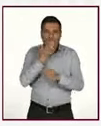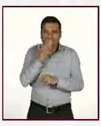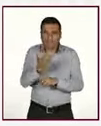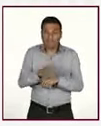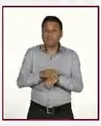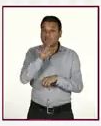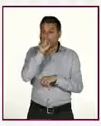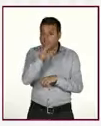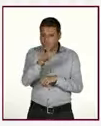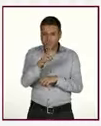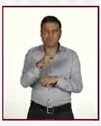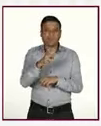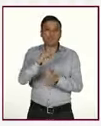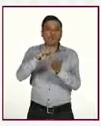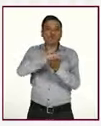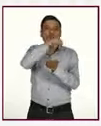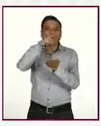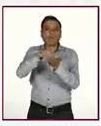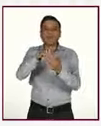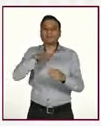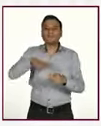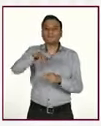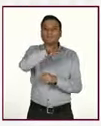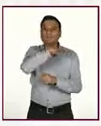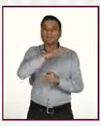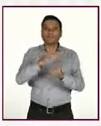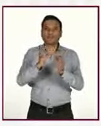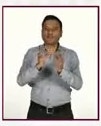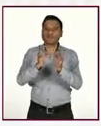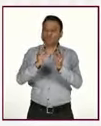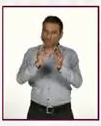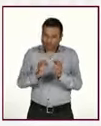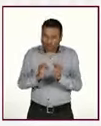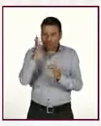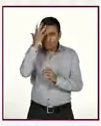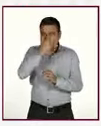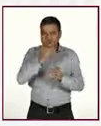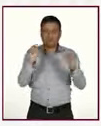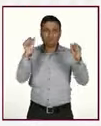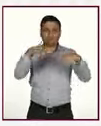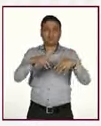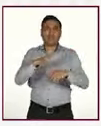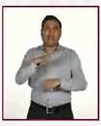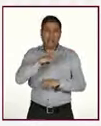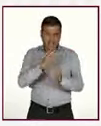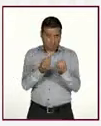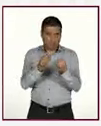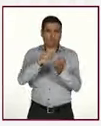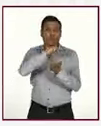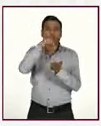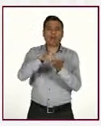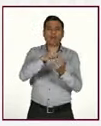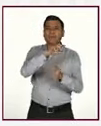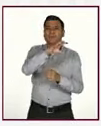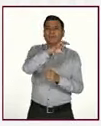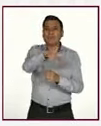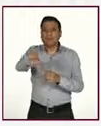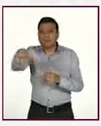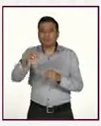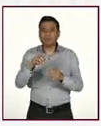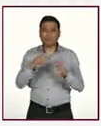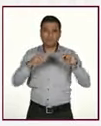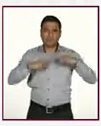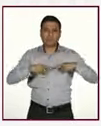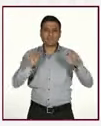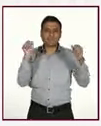a los espacios públicos y dignos, ¿no? Sí. Que sí tenemos muchos espacios públicos, pero son terrenos baldíos y cosas en donde